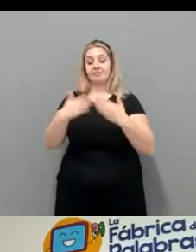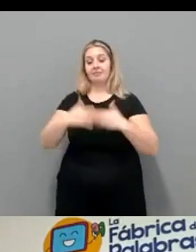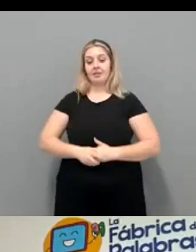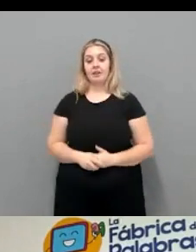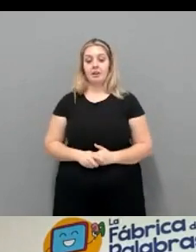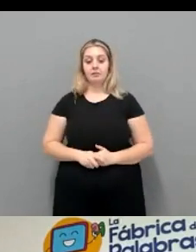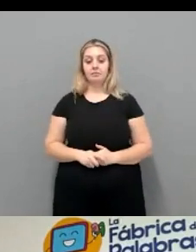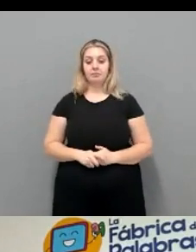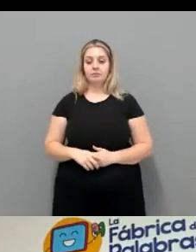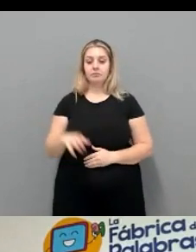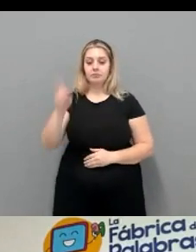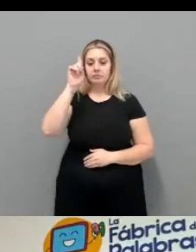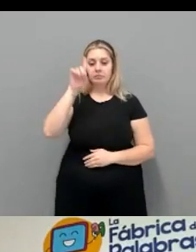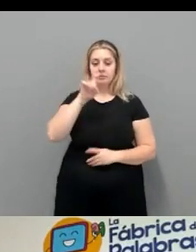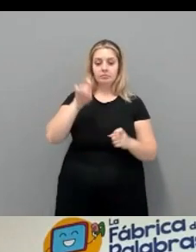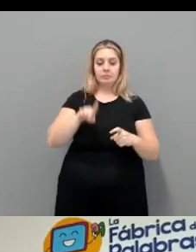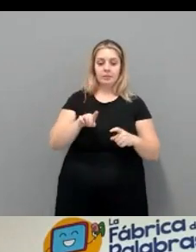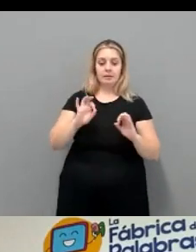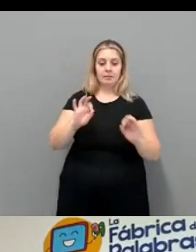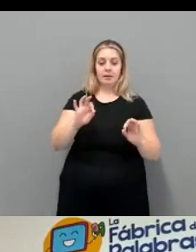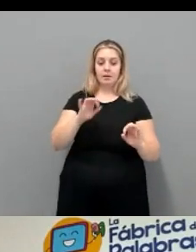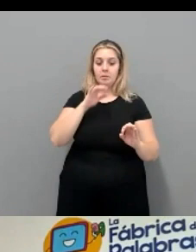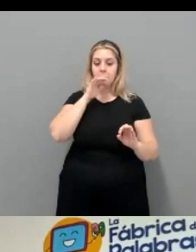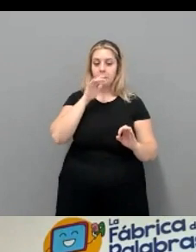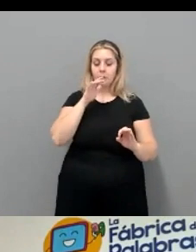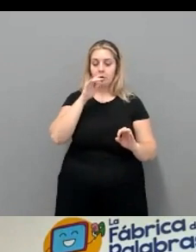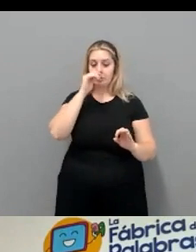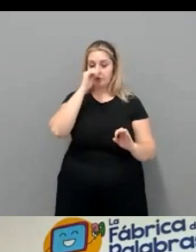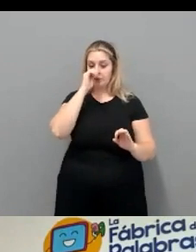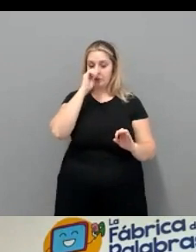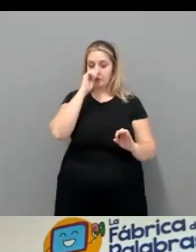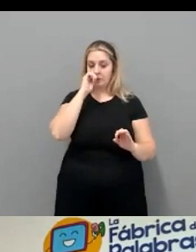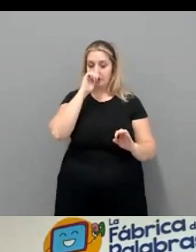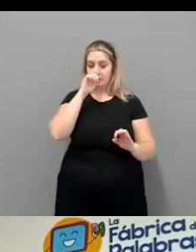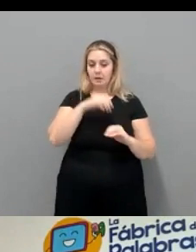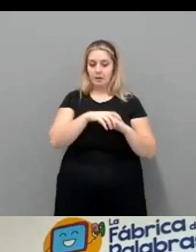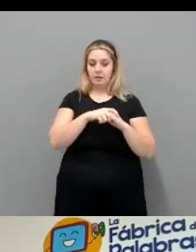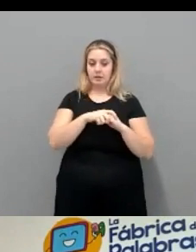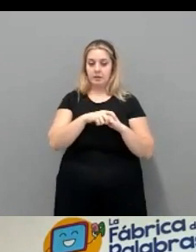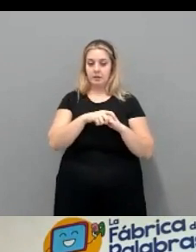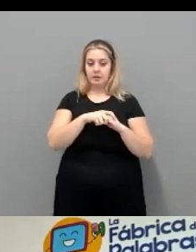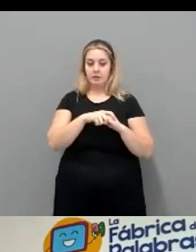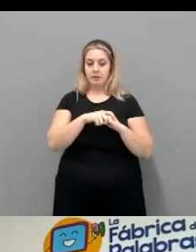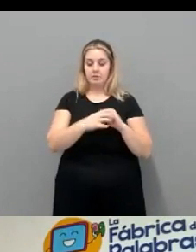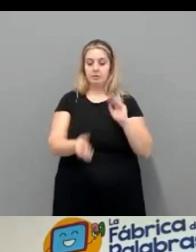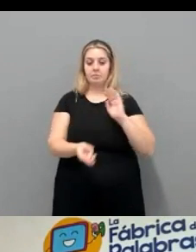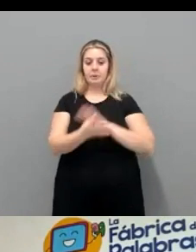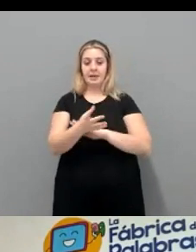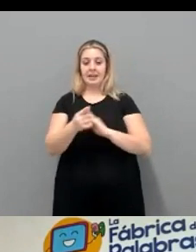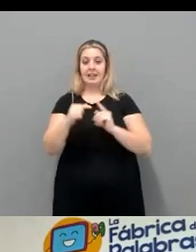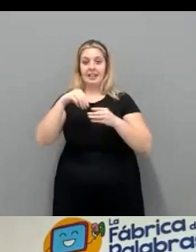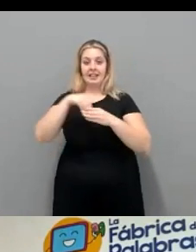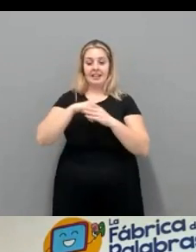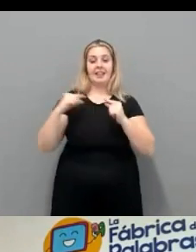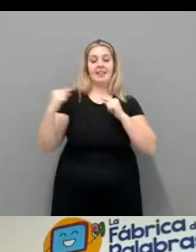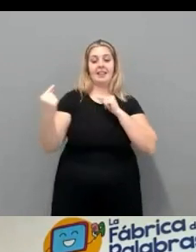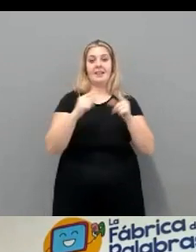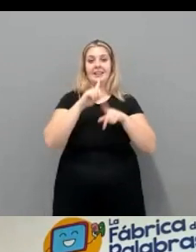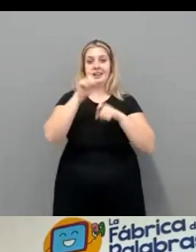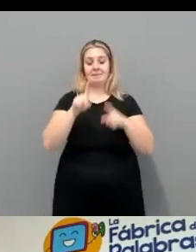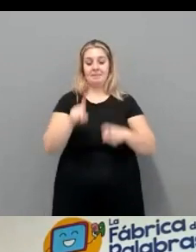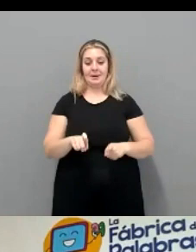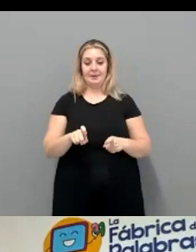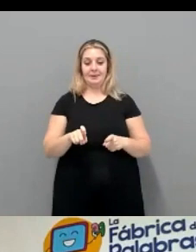No sé si tenéis preguntas concretas porque he visto que se ha creado como un debate en las